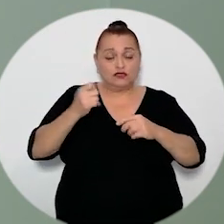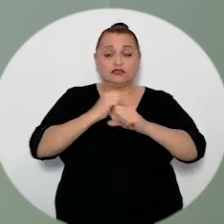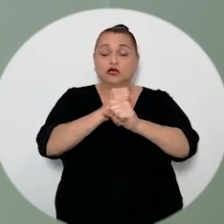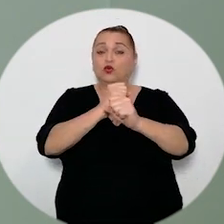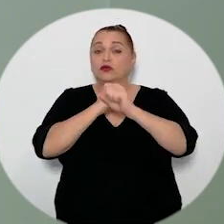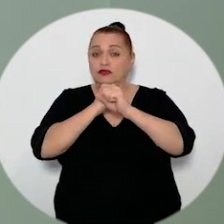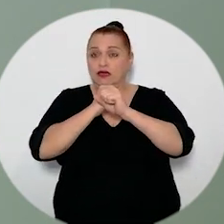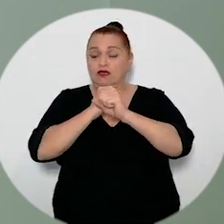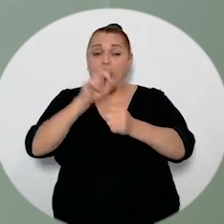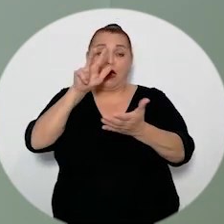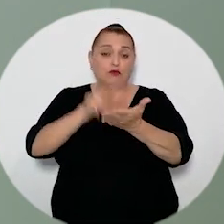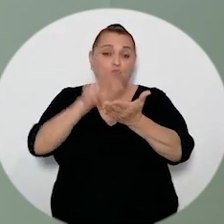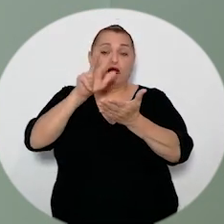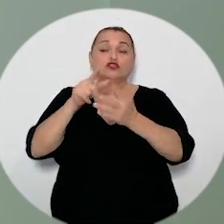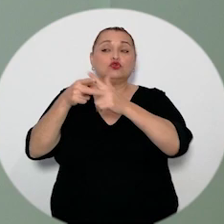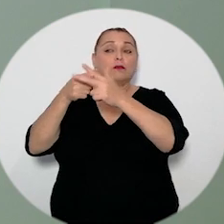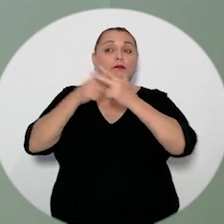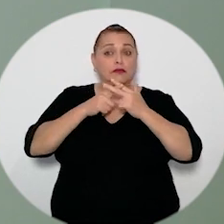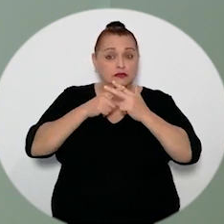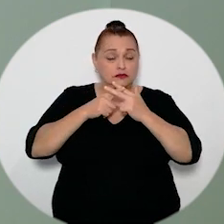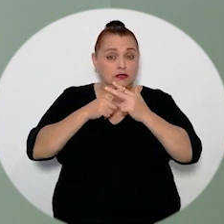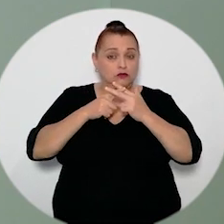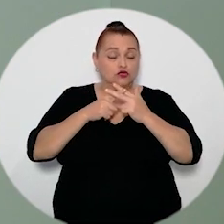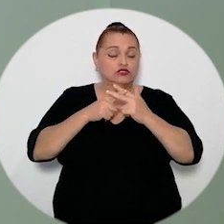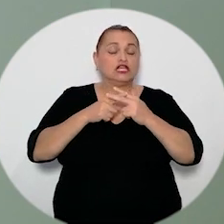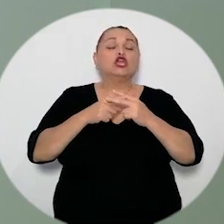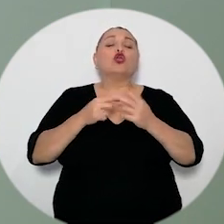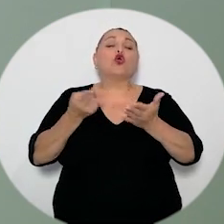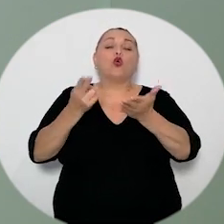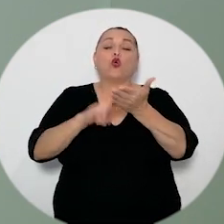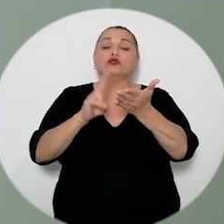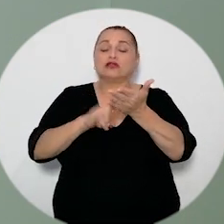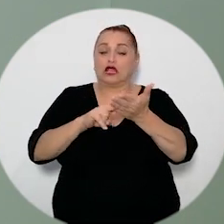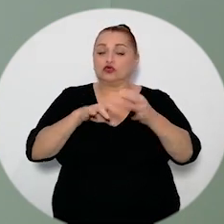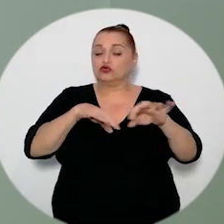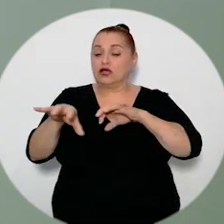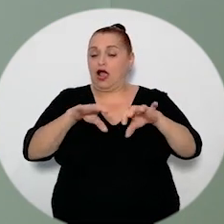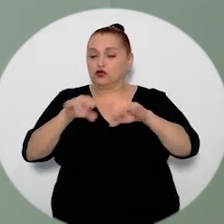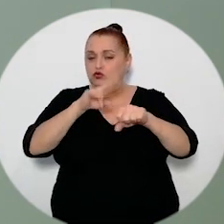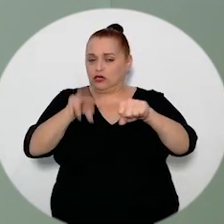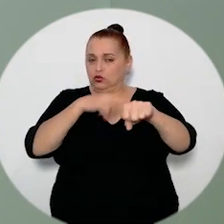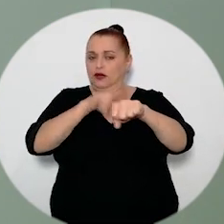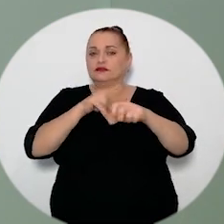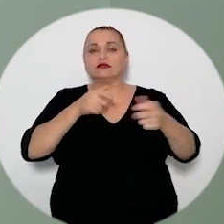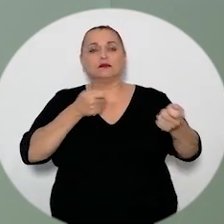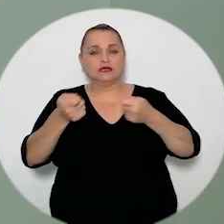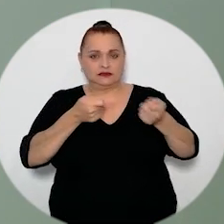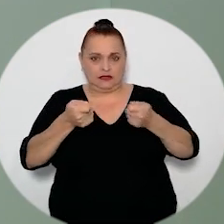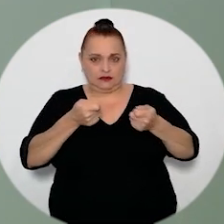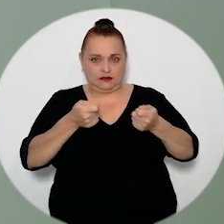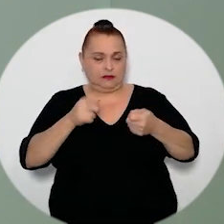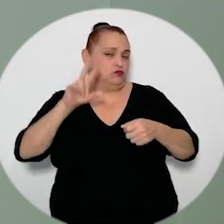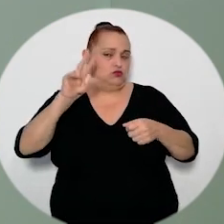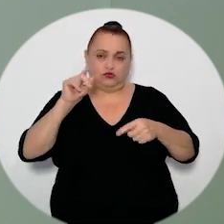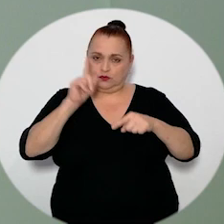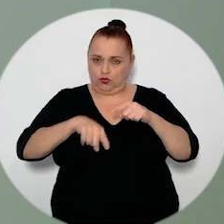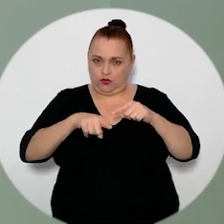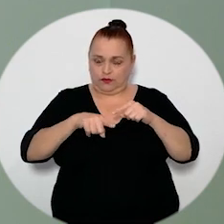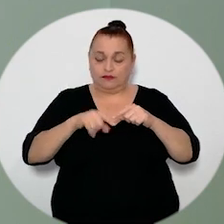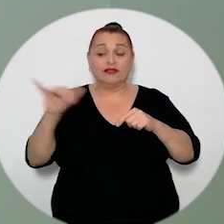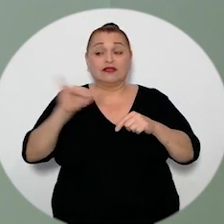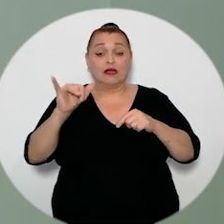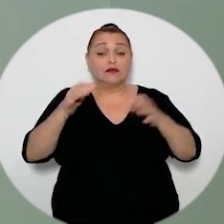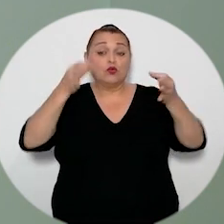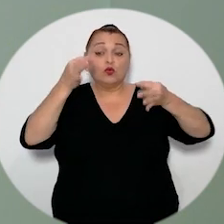pensiones, seguridad, aprobación de empréstitos y contratos o actos de naturaleza administrativa.